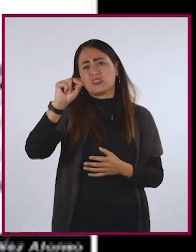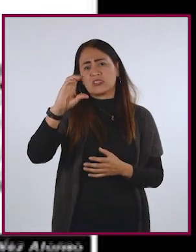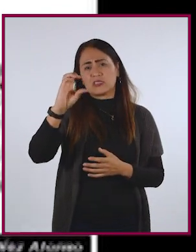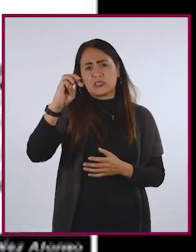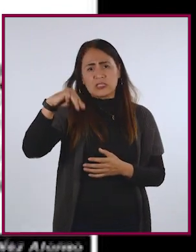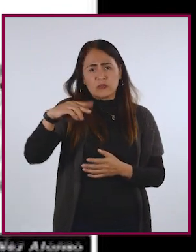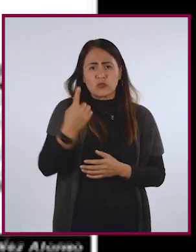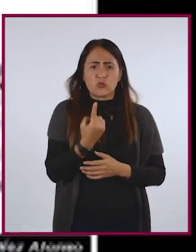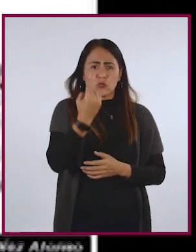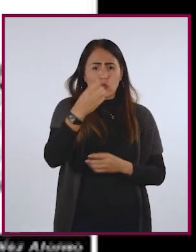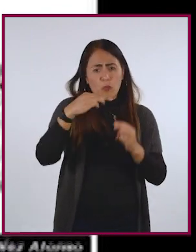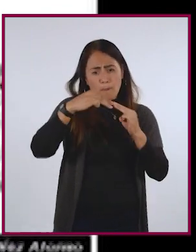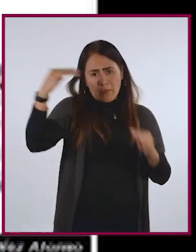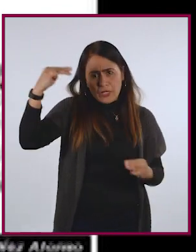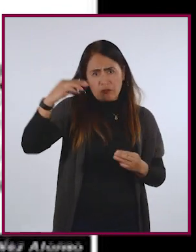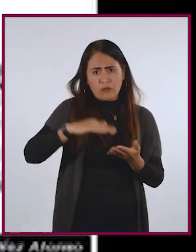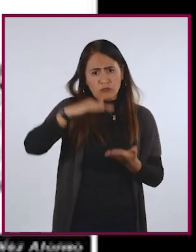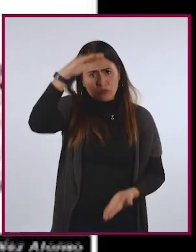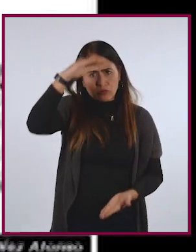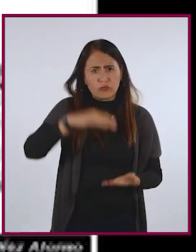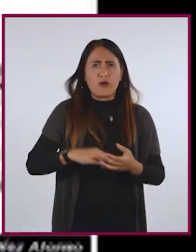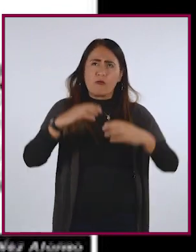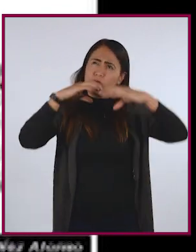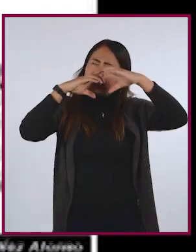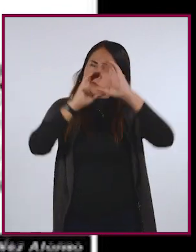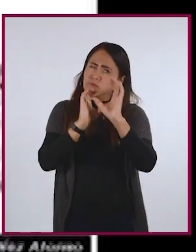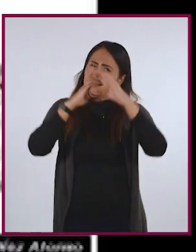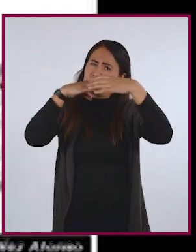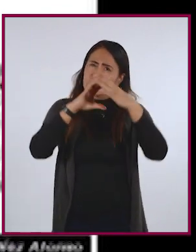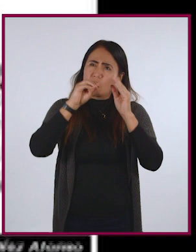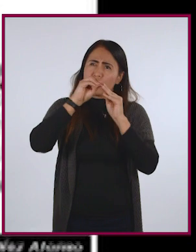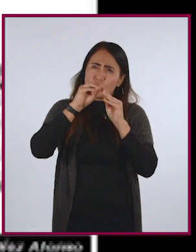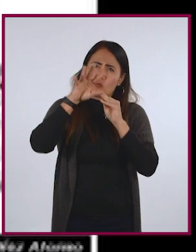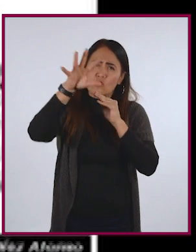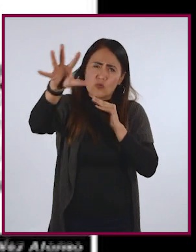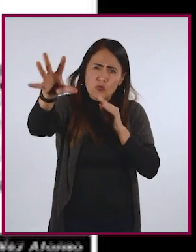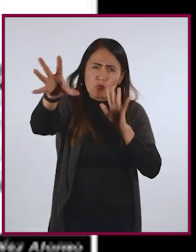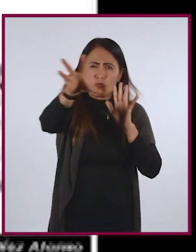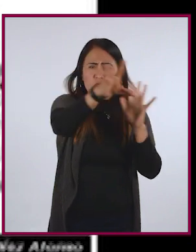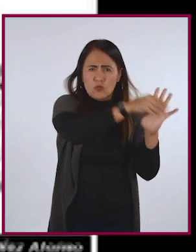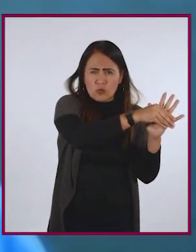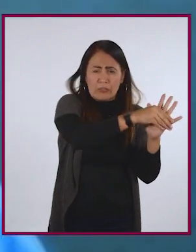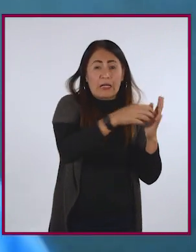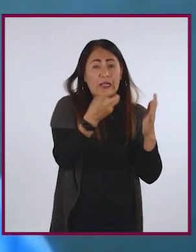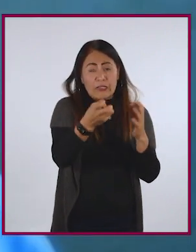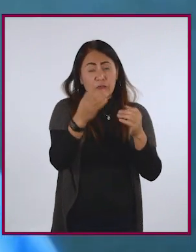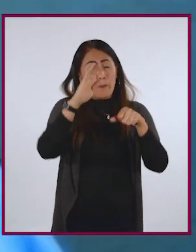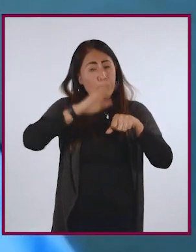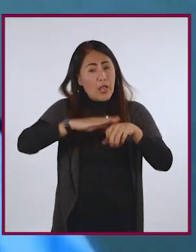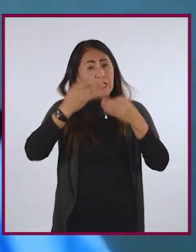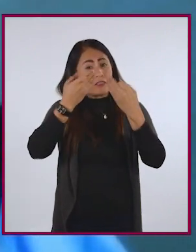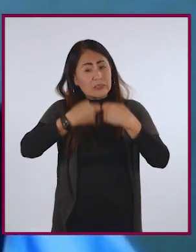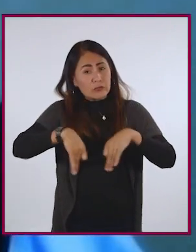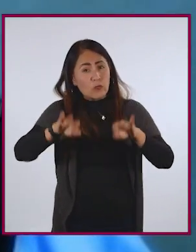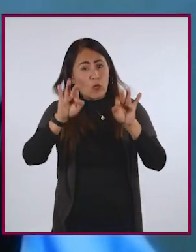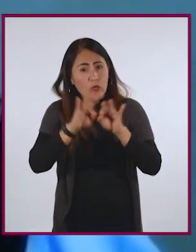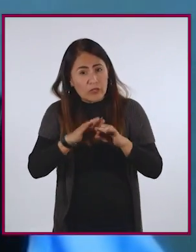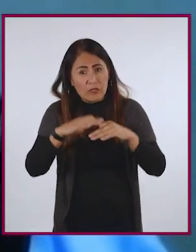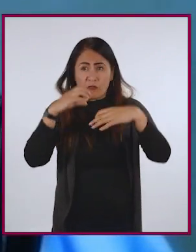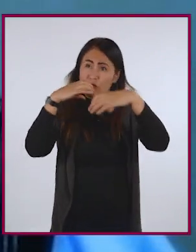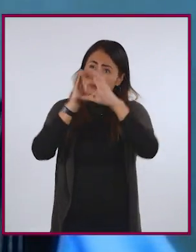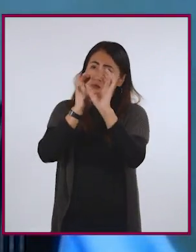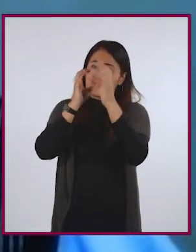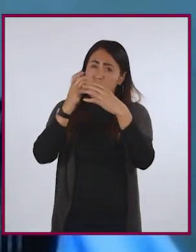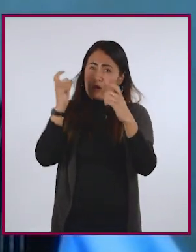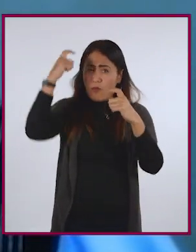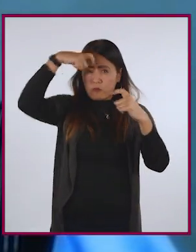metro, los telescopios astronómicos reflectores cobran mucho más importancia que los